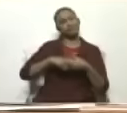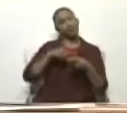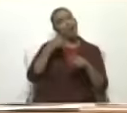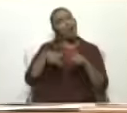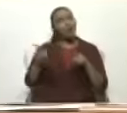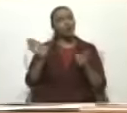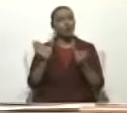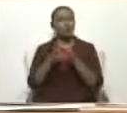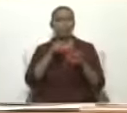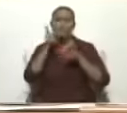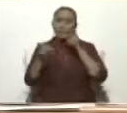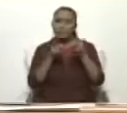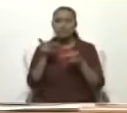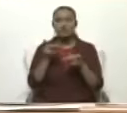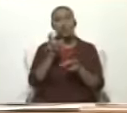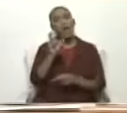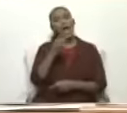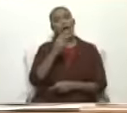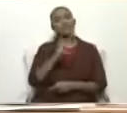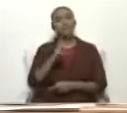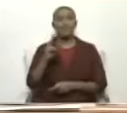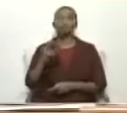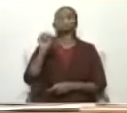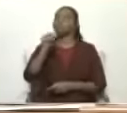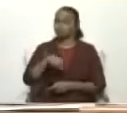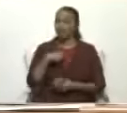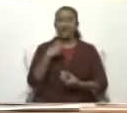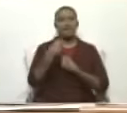que le corresponde hacer.